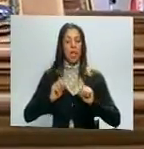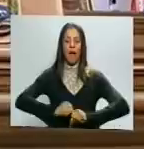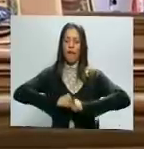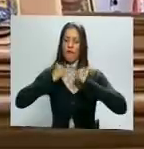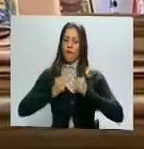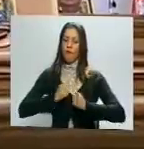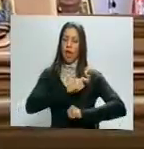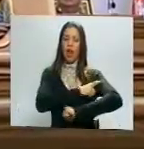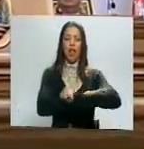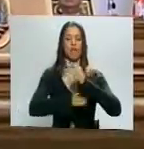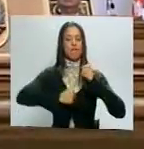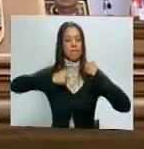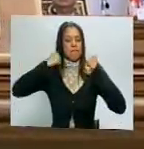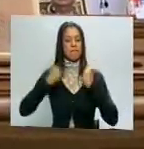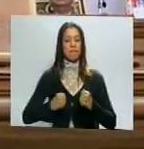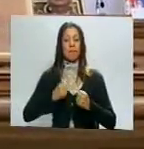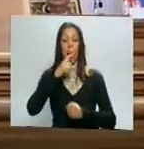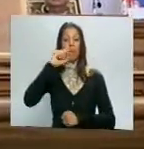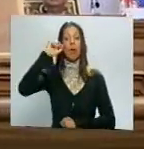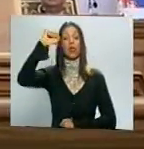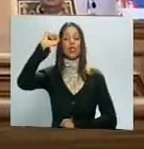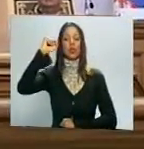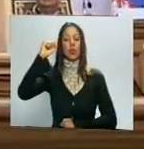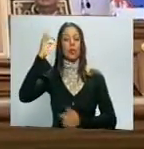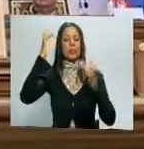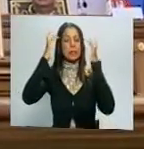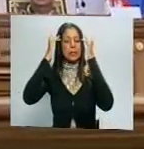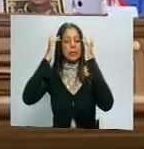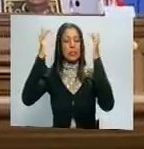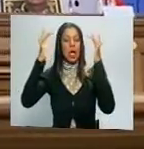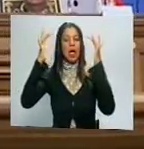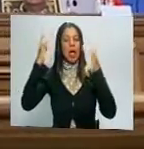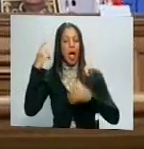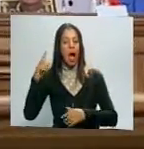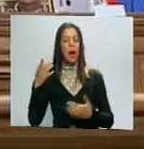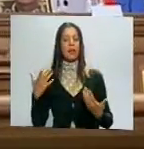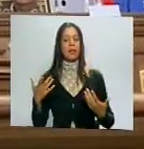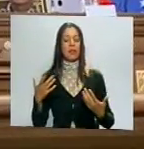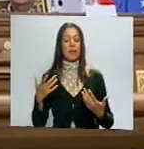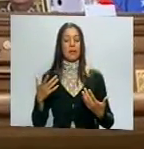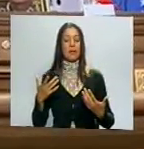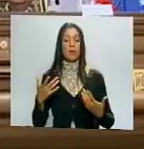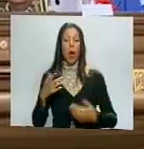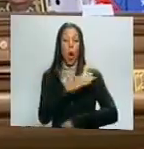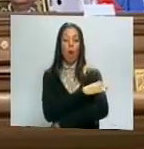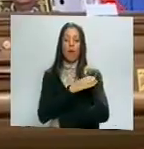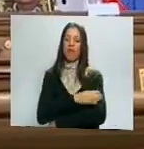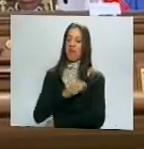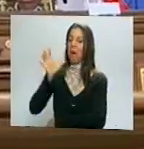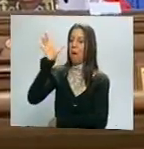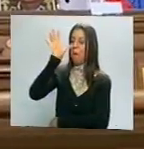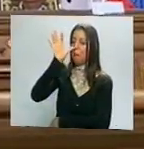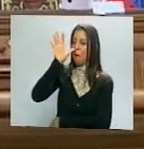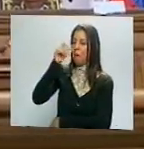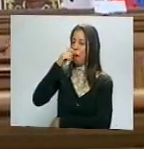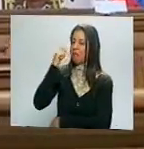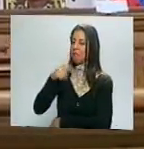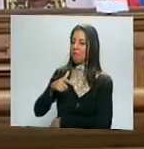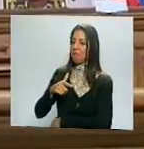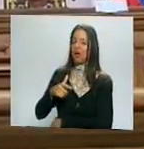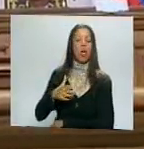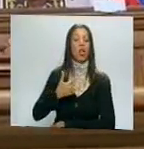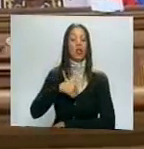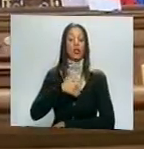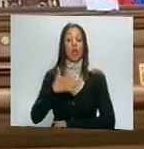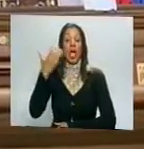valiente, vergatario y es inteligente. Y lo subestimaron, y cuando ellos creían que estábamos